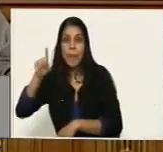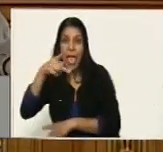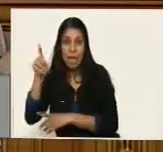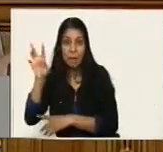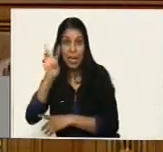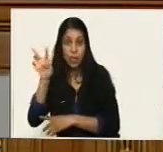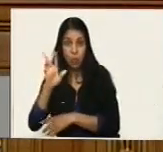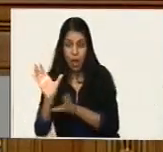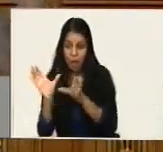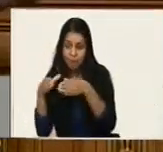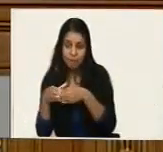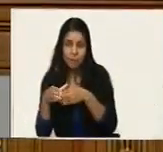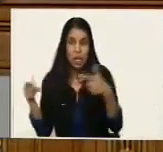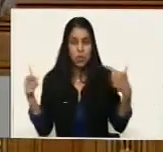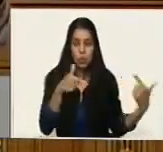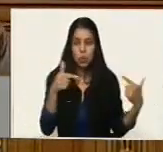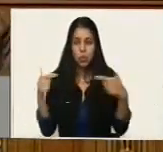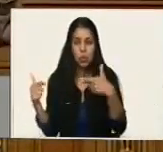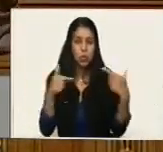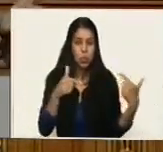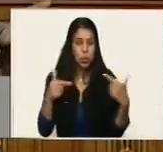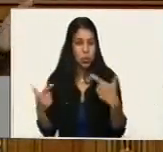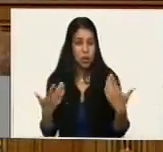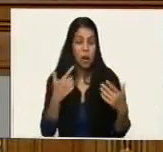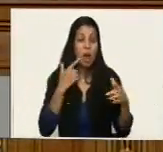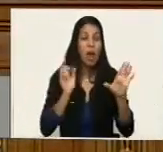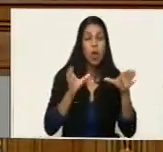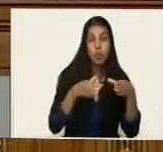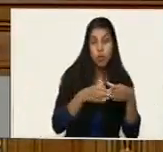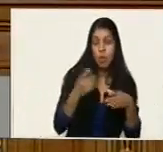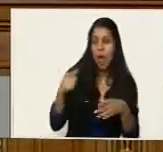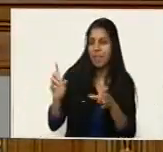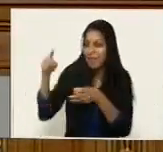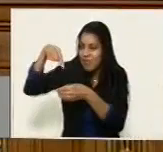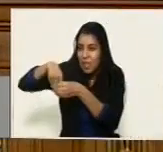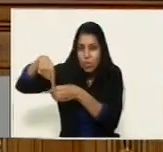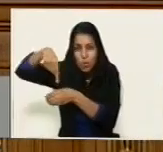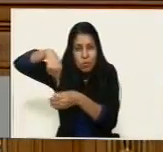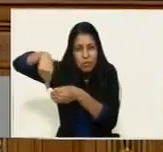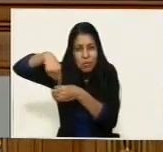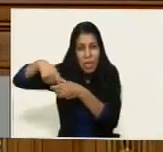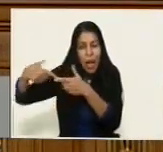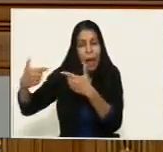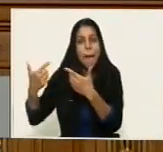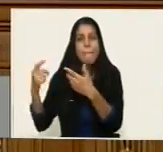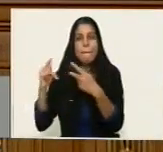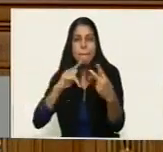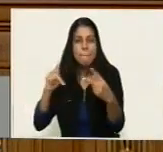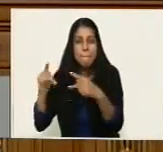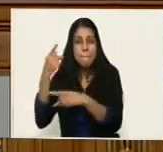a mí había un debate entre los patriotas, como debe ser. Había un debate de ideas también,